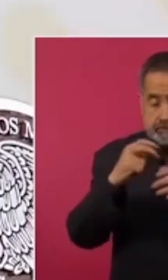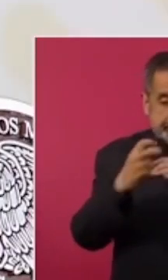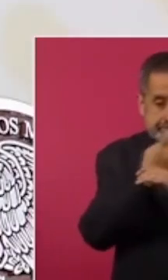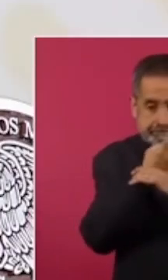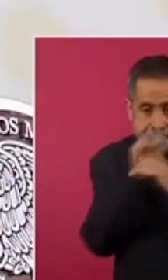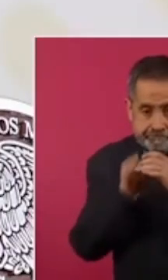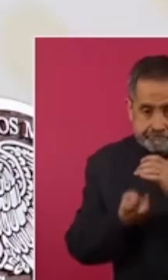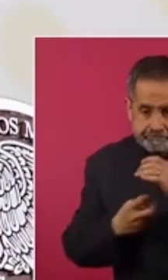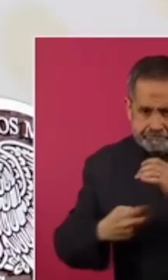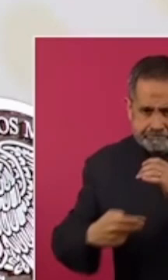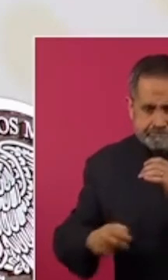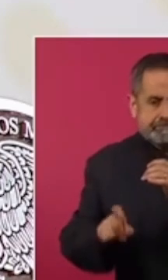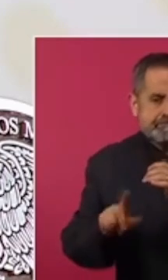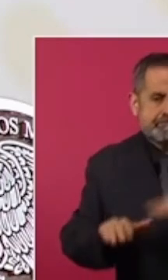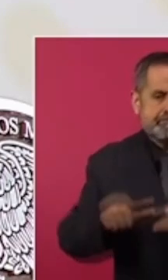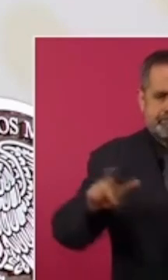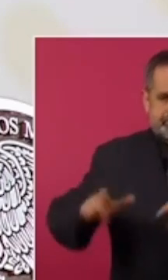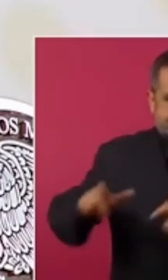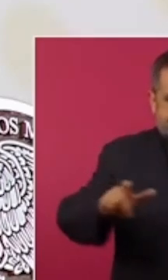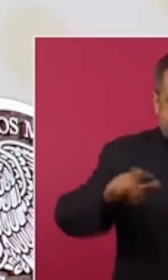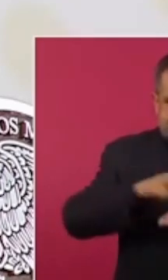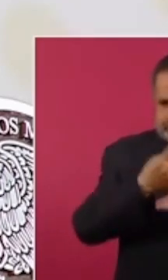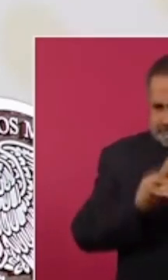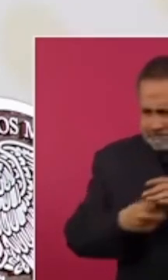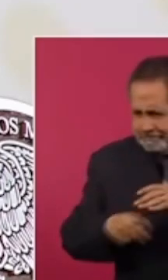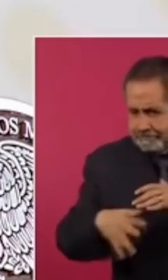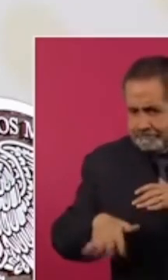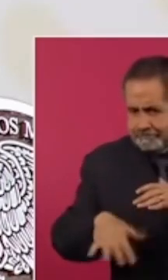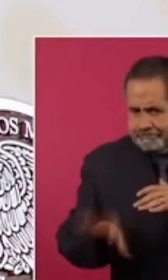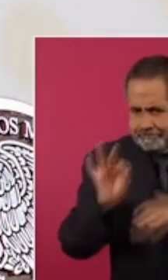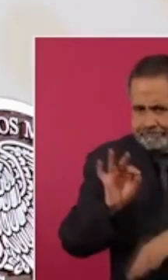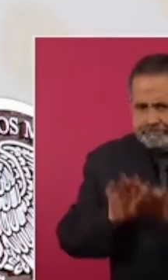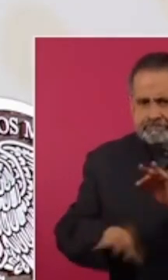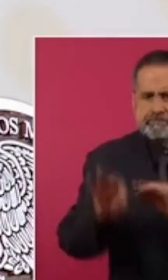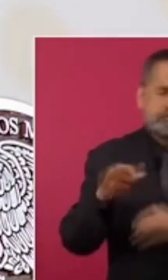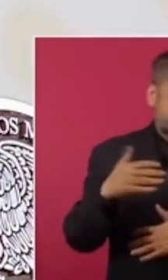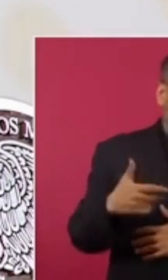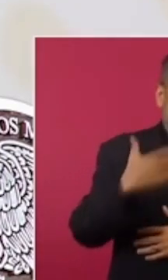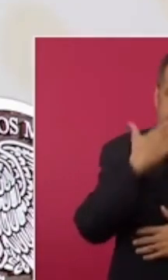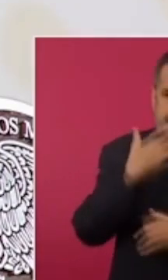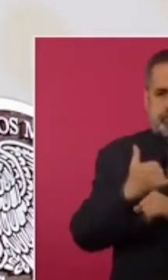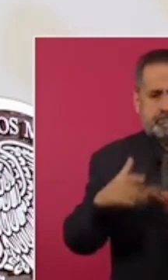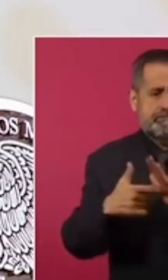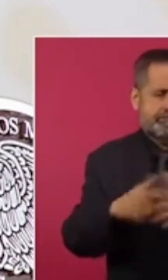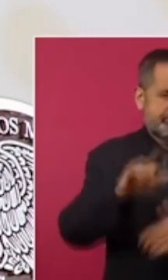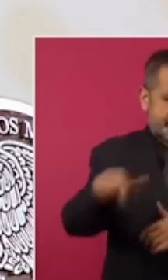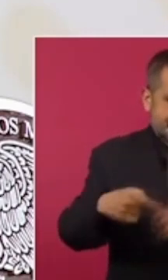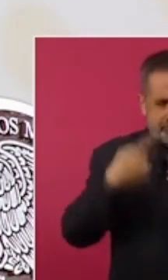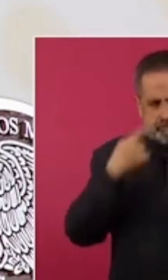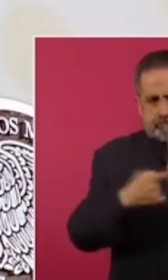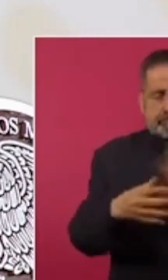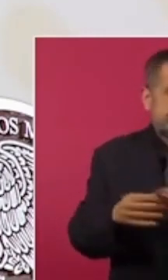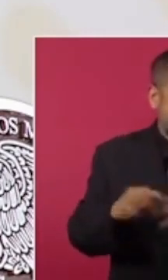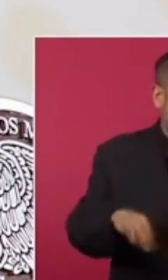en cuevas inundadas, en cenotes y está aportando información muy valiosa que en su momento presentaremos